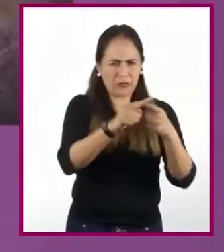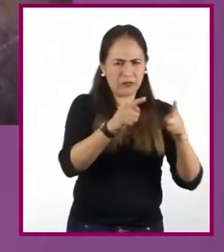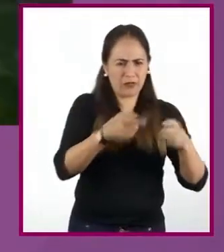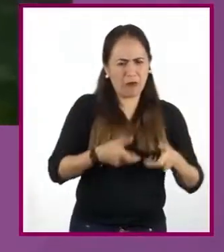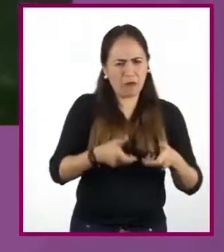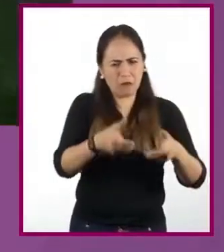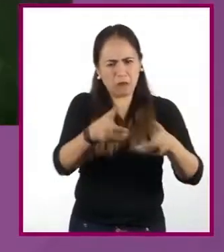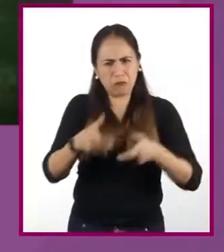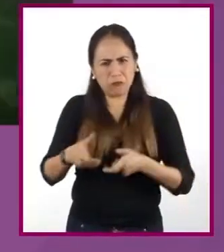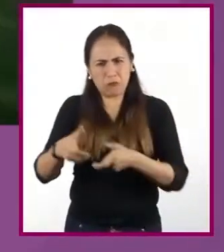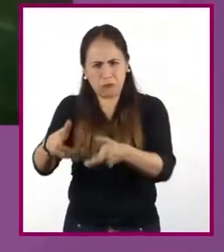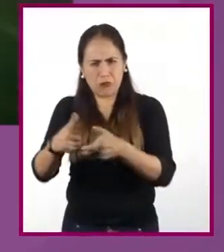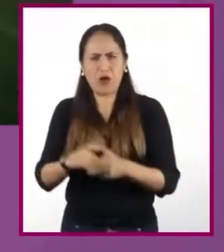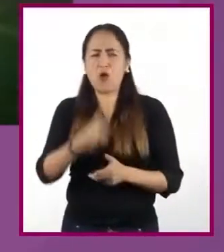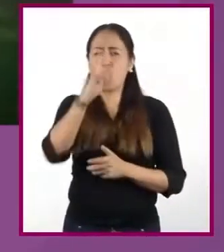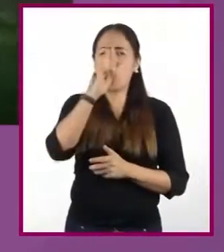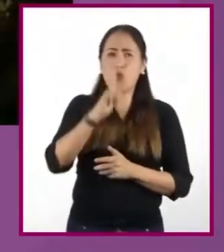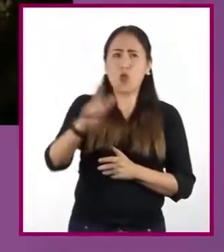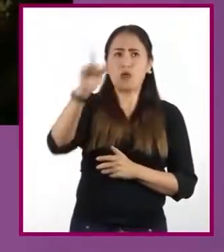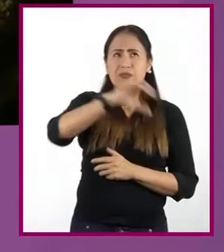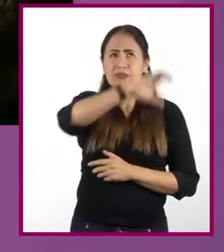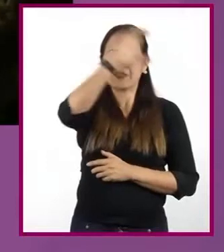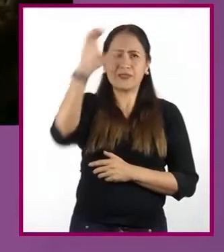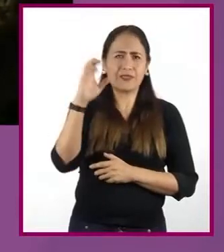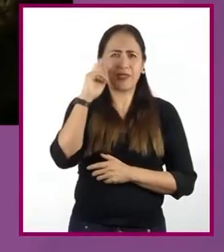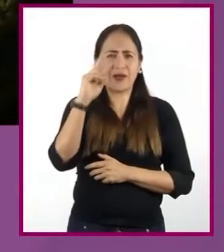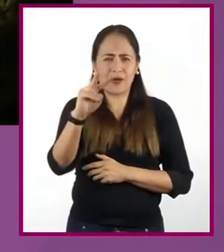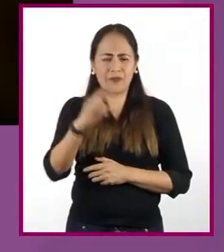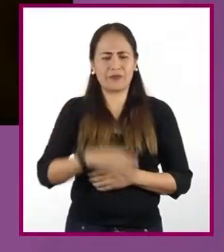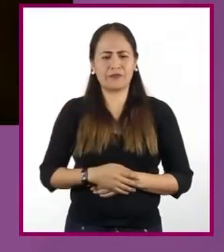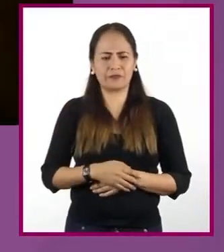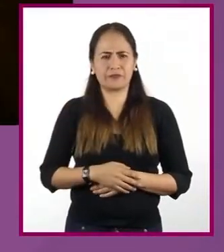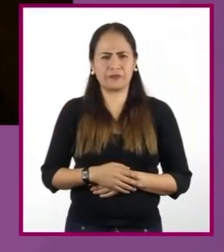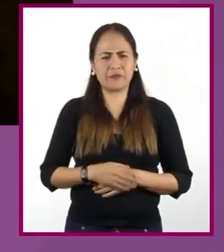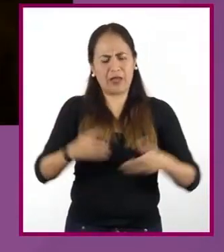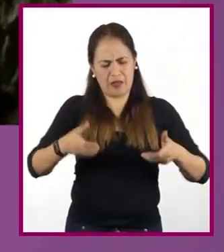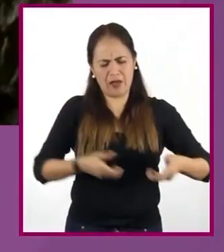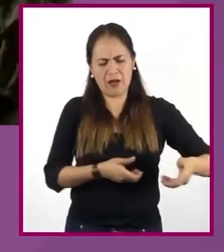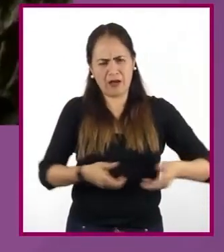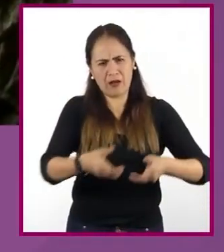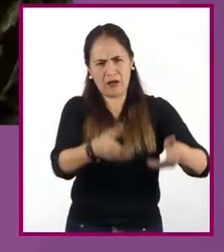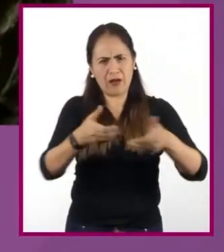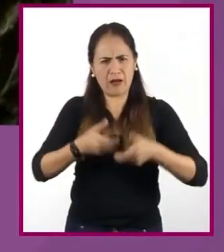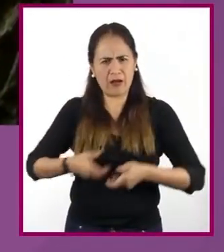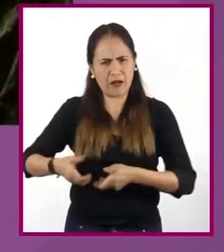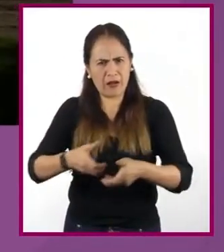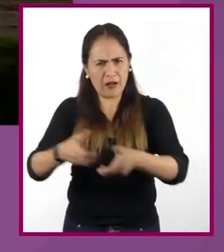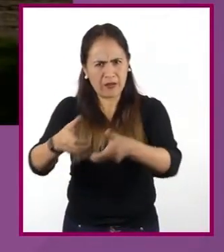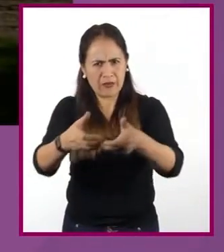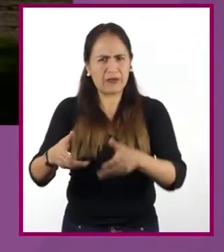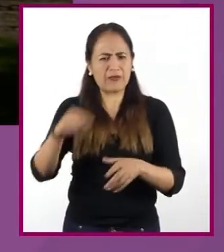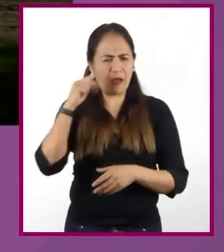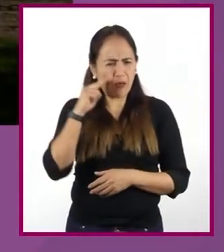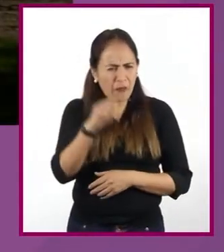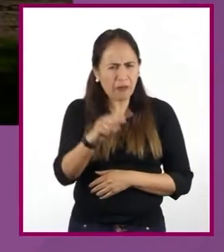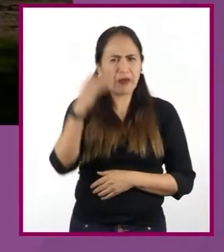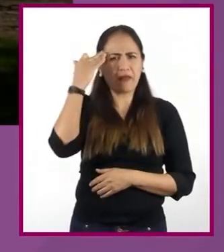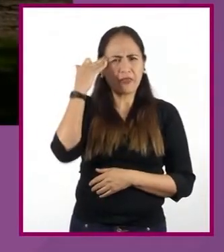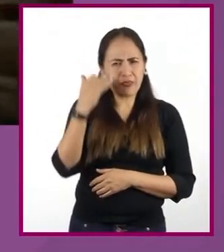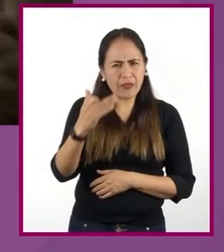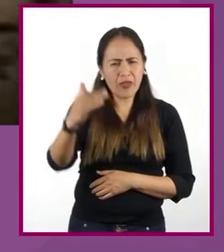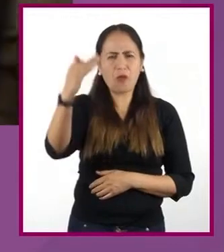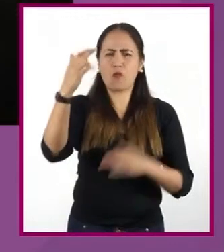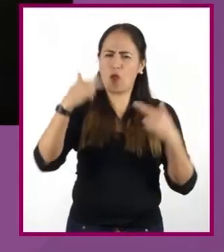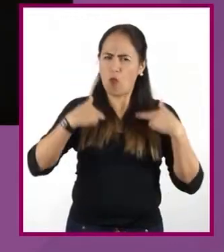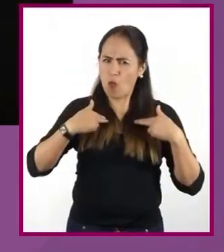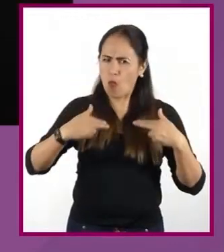y peregrinan las luces del cosmos. Son rutas por donde deambulan las procesiones del tiempo y de los seres